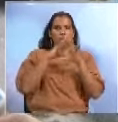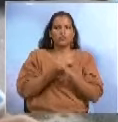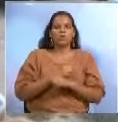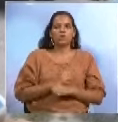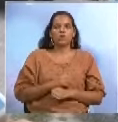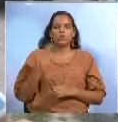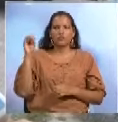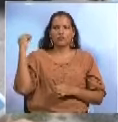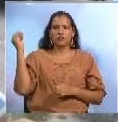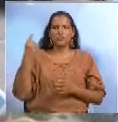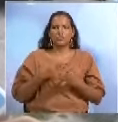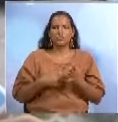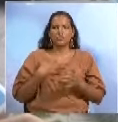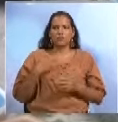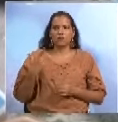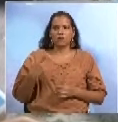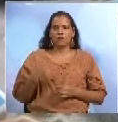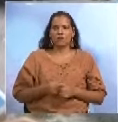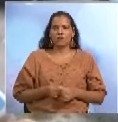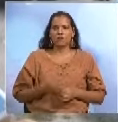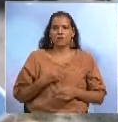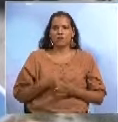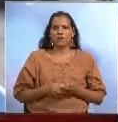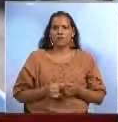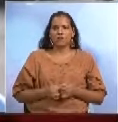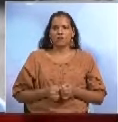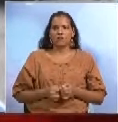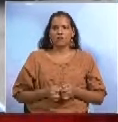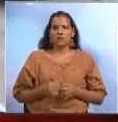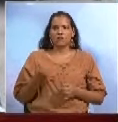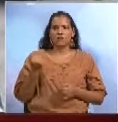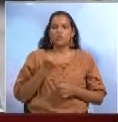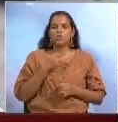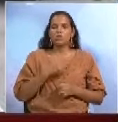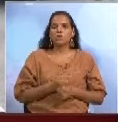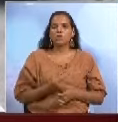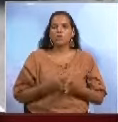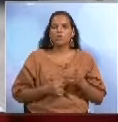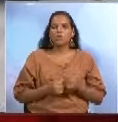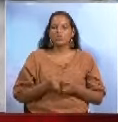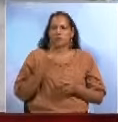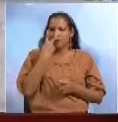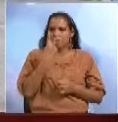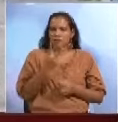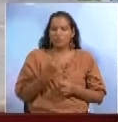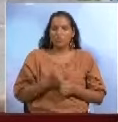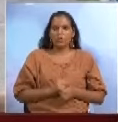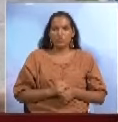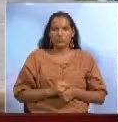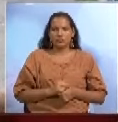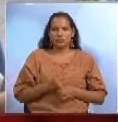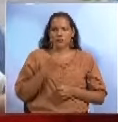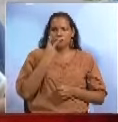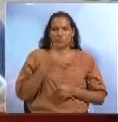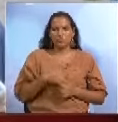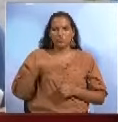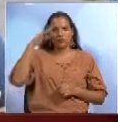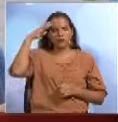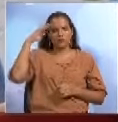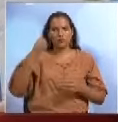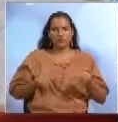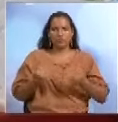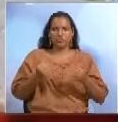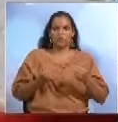hay jóvenes que cargan ya armas, cargan 38, andan con cuchillo. Entonces nosotros tenemos que ver bien eso. Pedimos a la policía, el carro de la